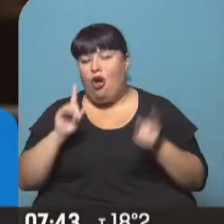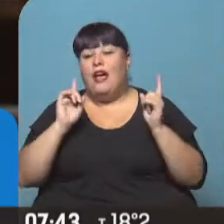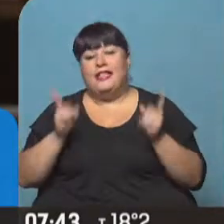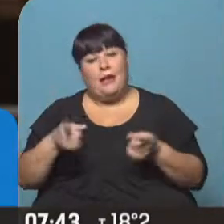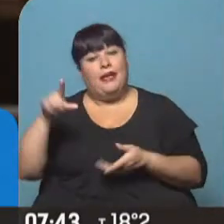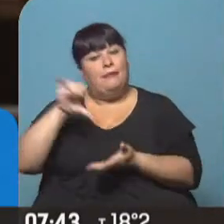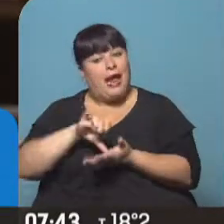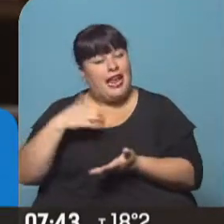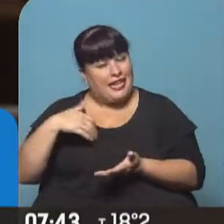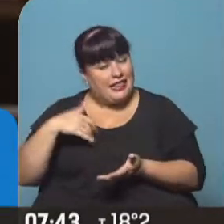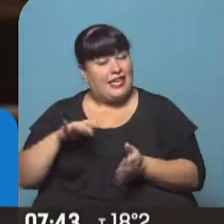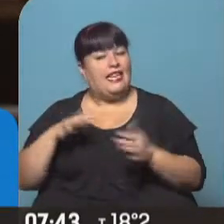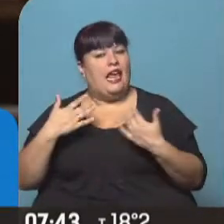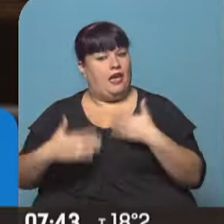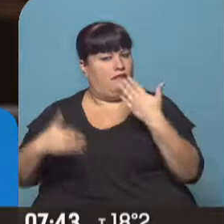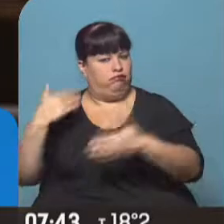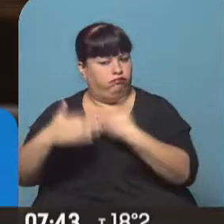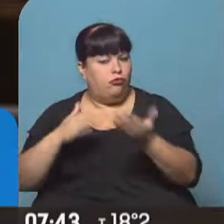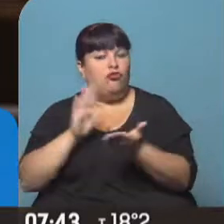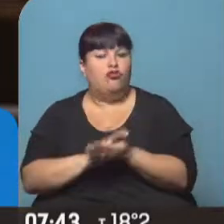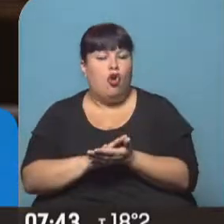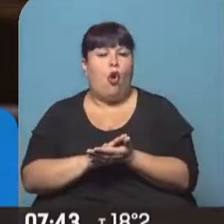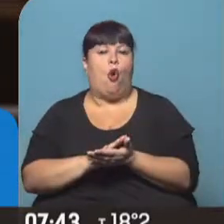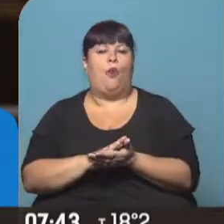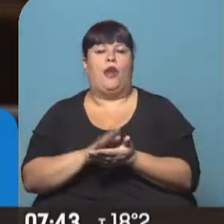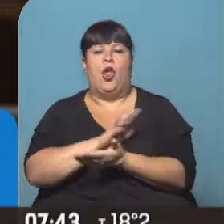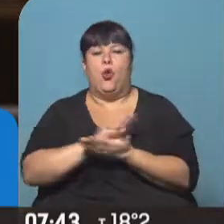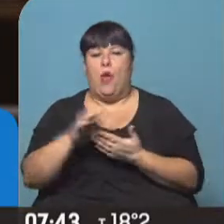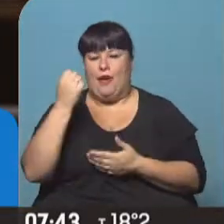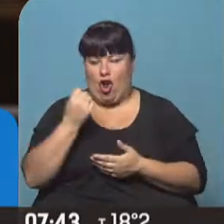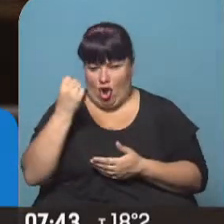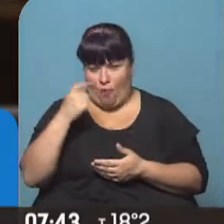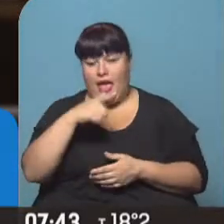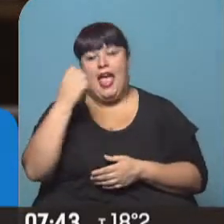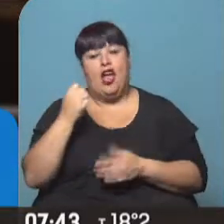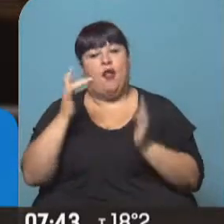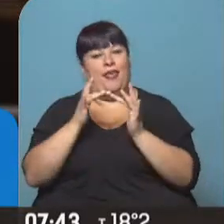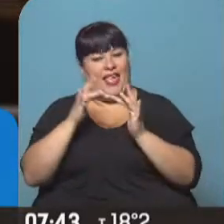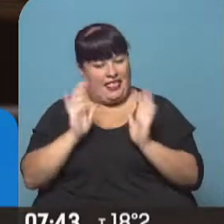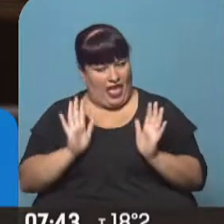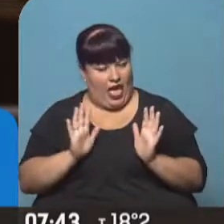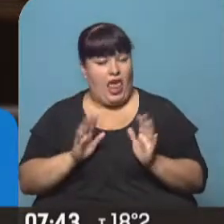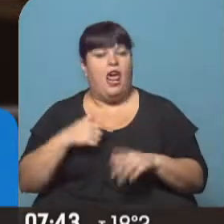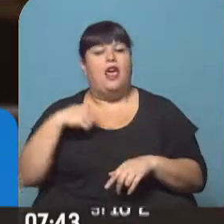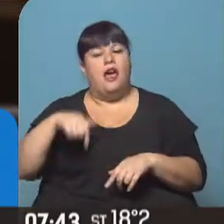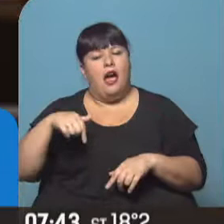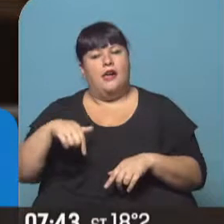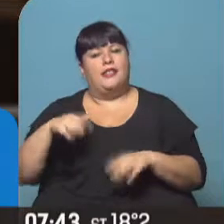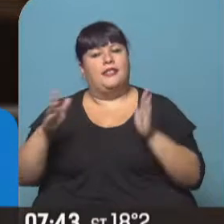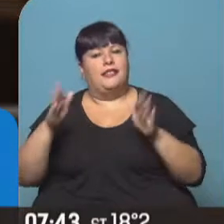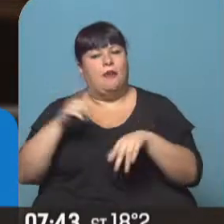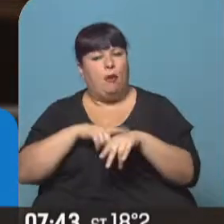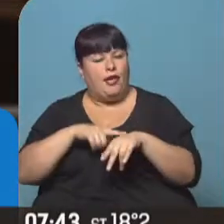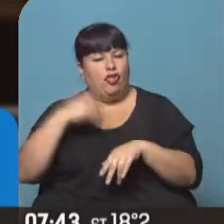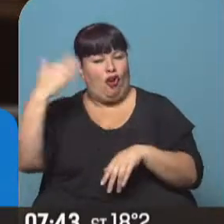un país de avanzada en cuanto viene la nueva economía, la economía digital, ¿no es cierto? Estamos en esta